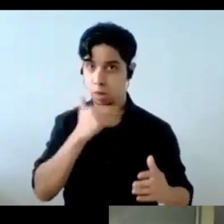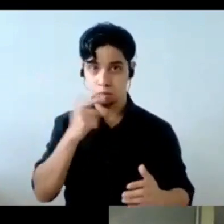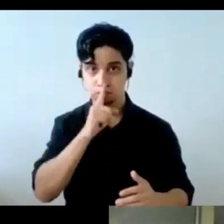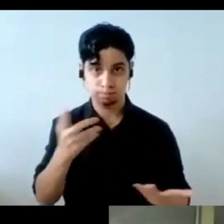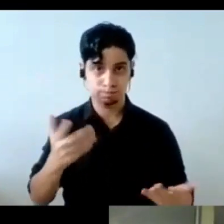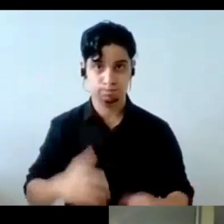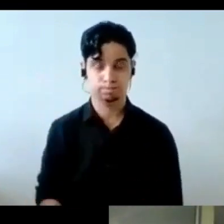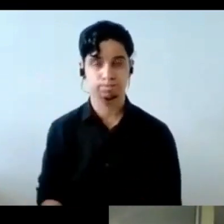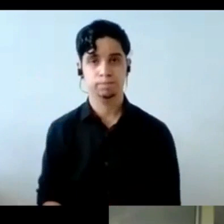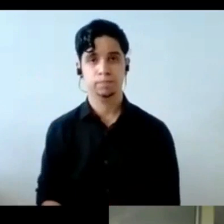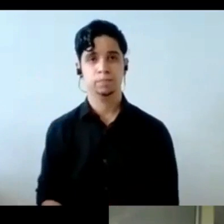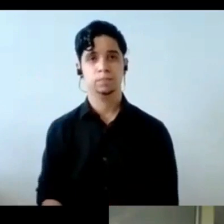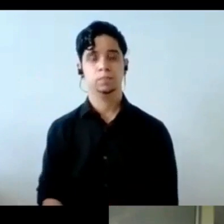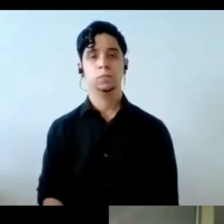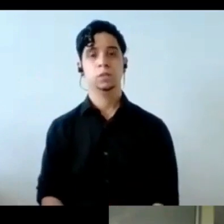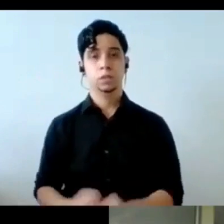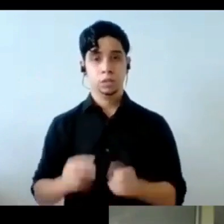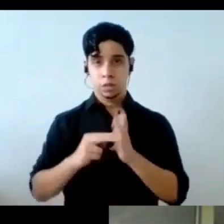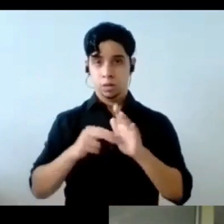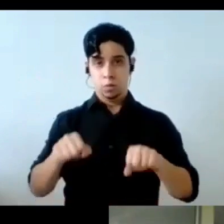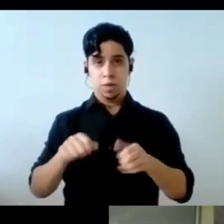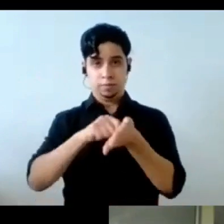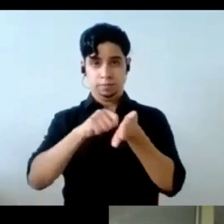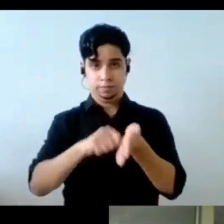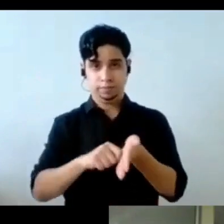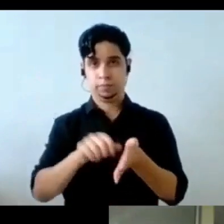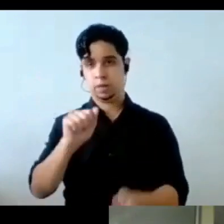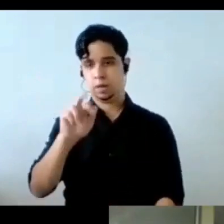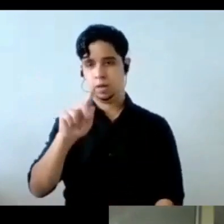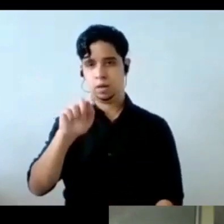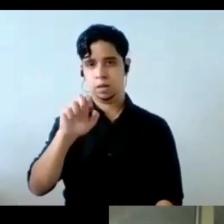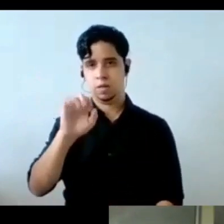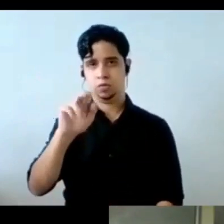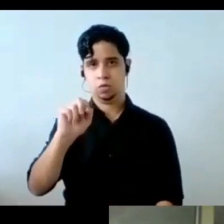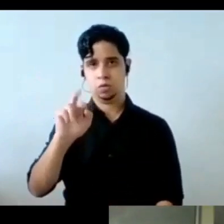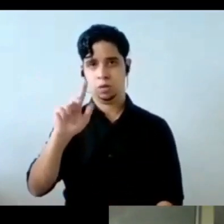Claro. Así que pueden escribirnos a